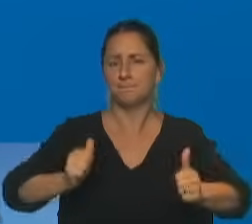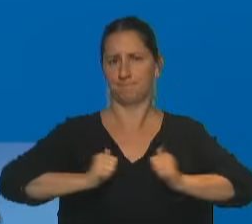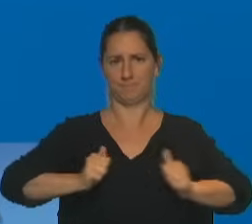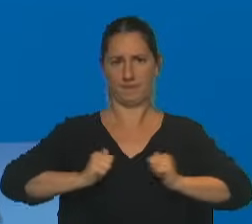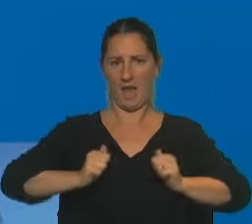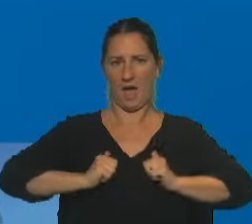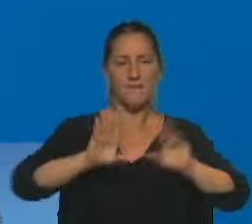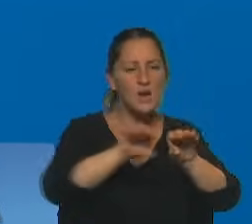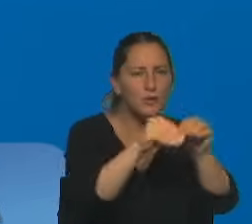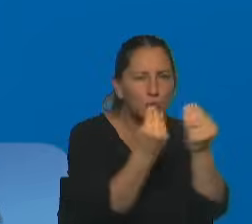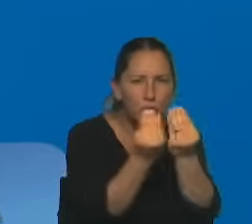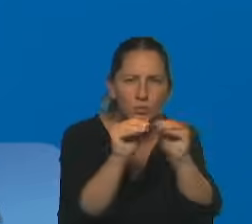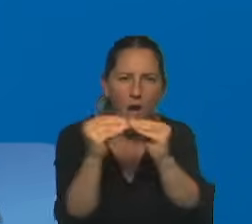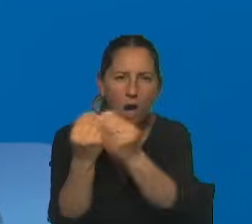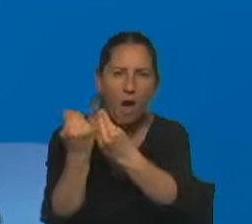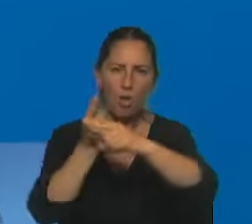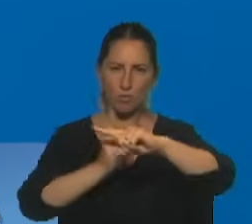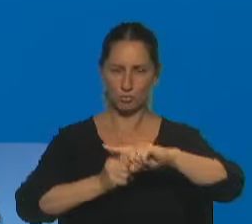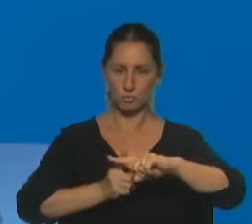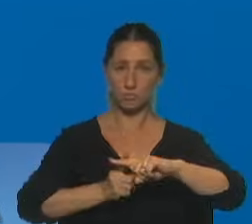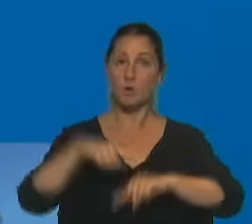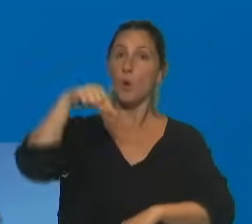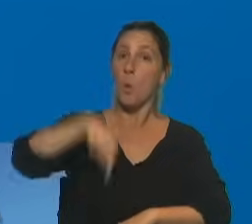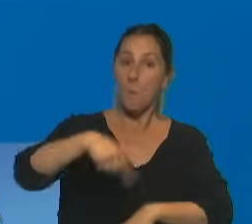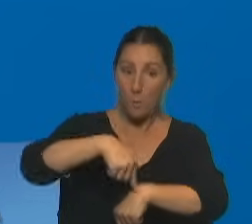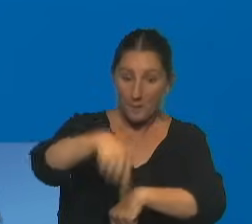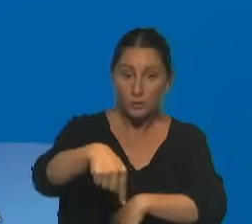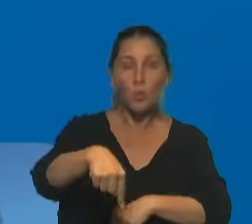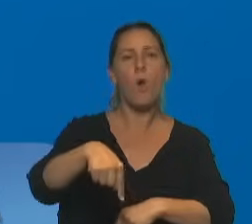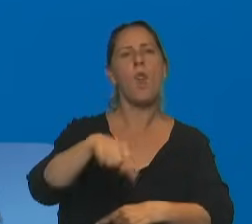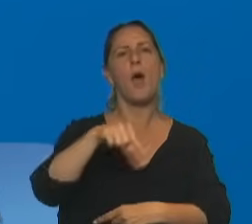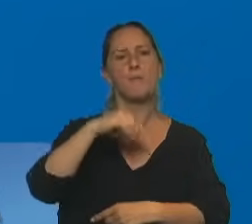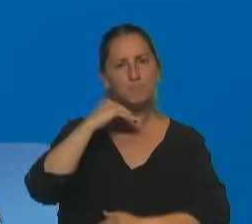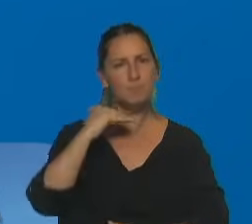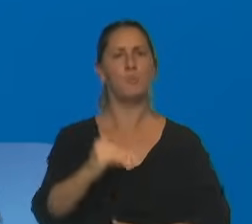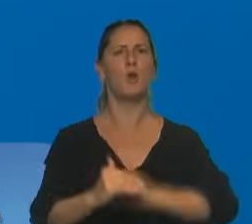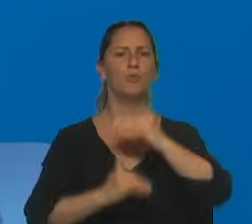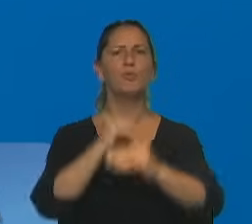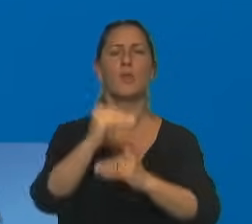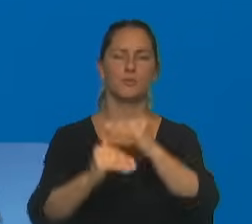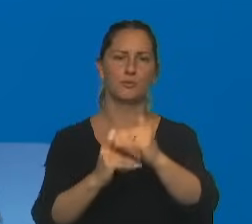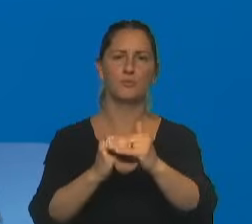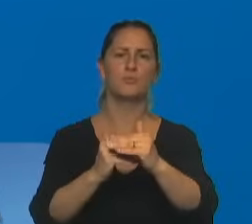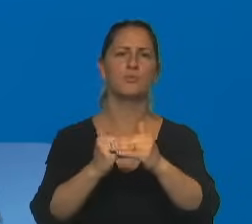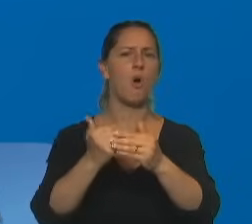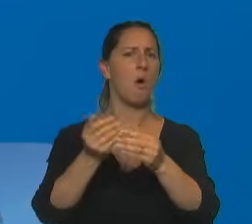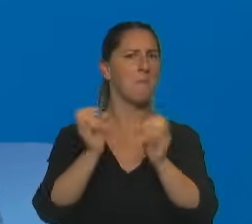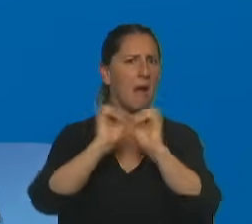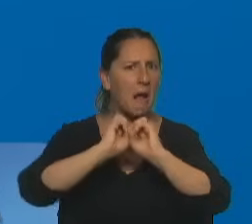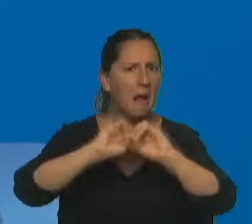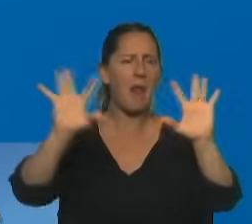resultados. Estamos frente a un proceso que demostró